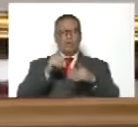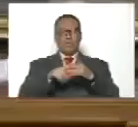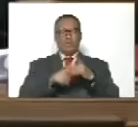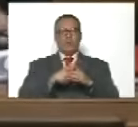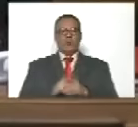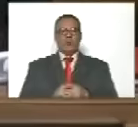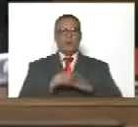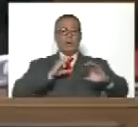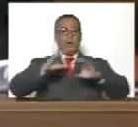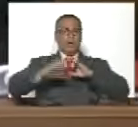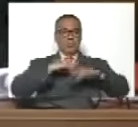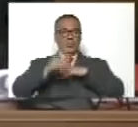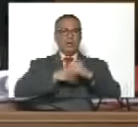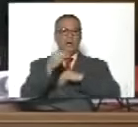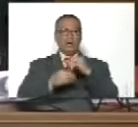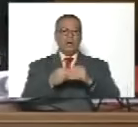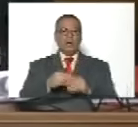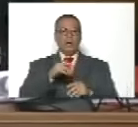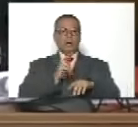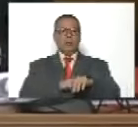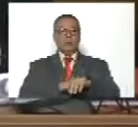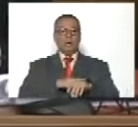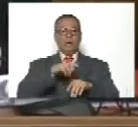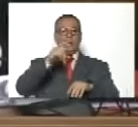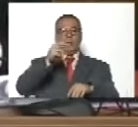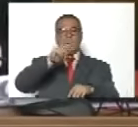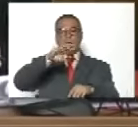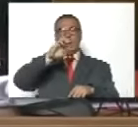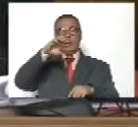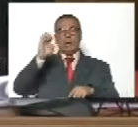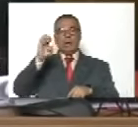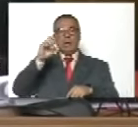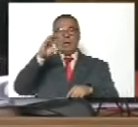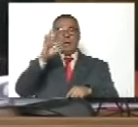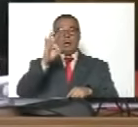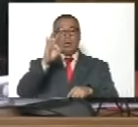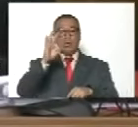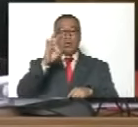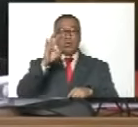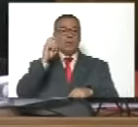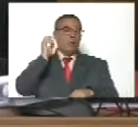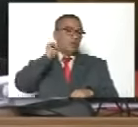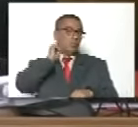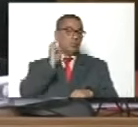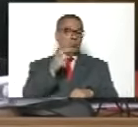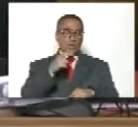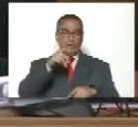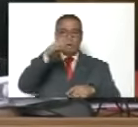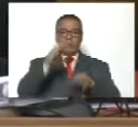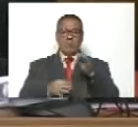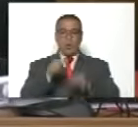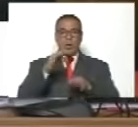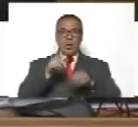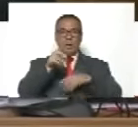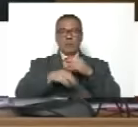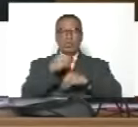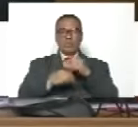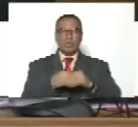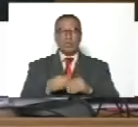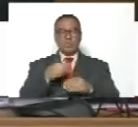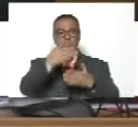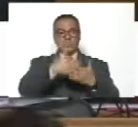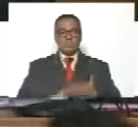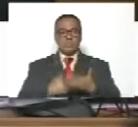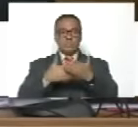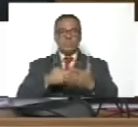cuenta. Comunicación suscrita por el doctor Taren William Saac, fiscal general de la República Bolivariana de Venezuela, mediante la cual remite